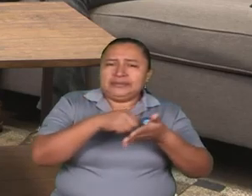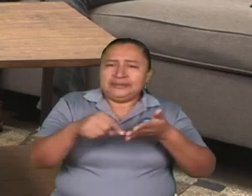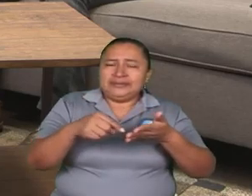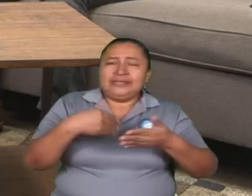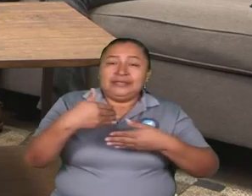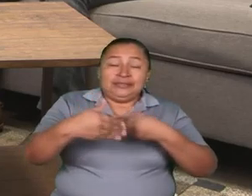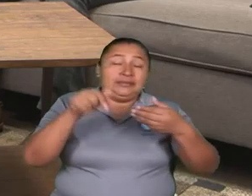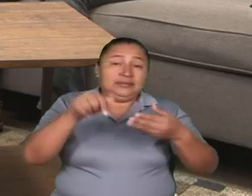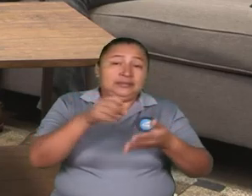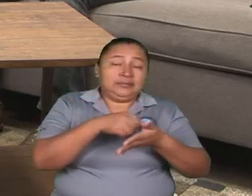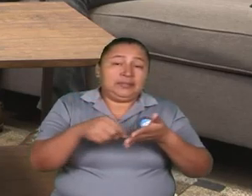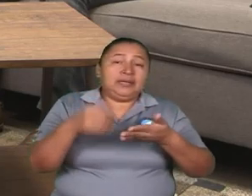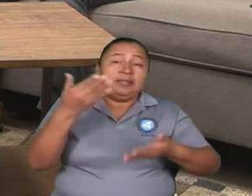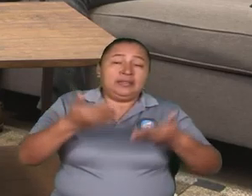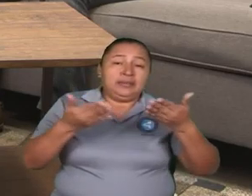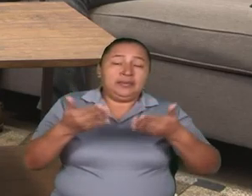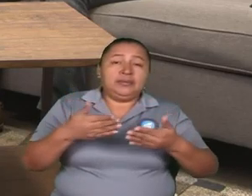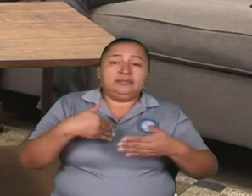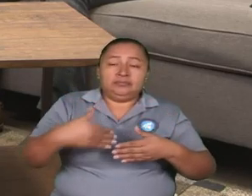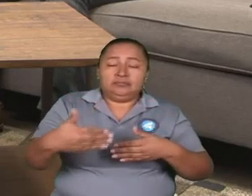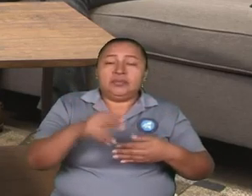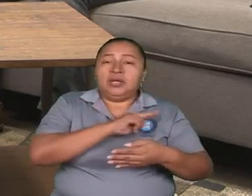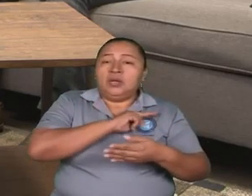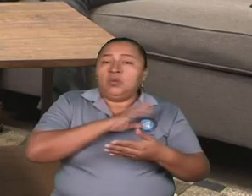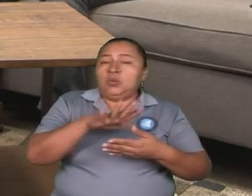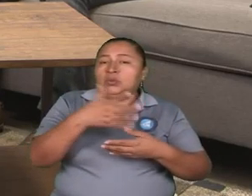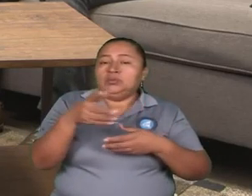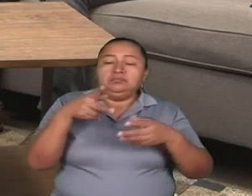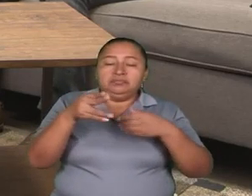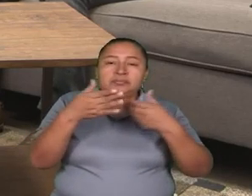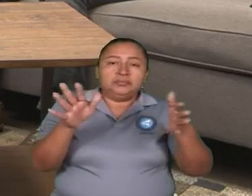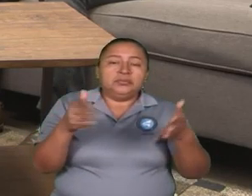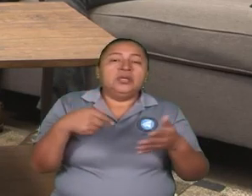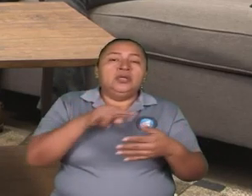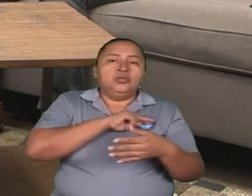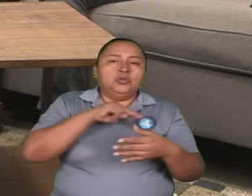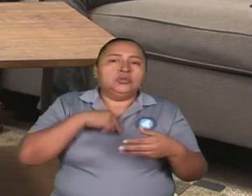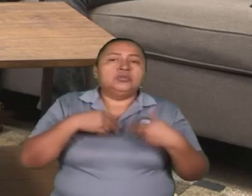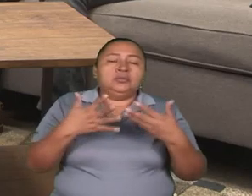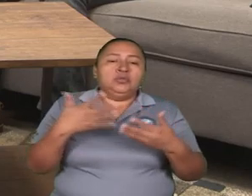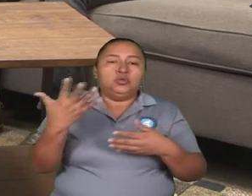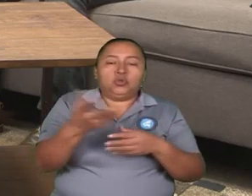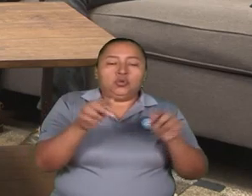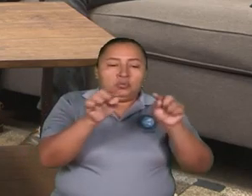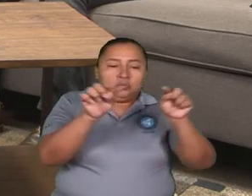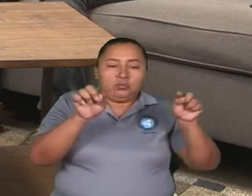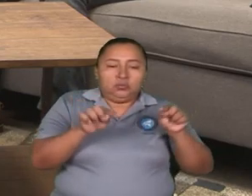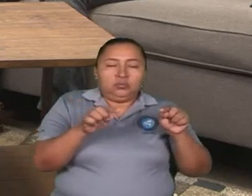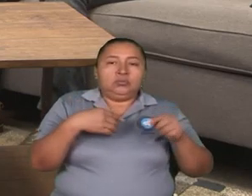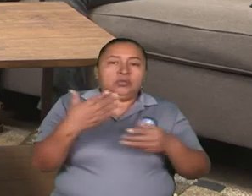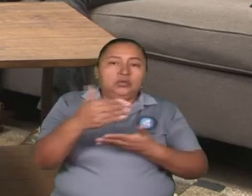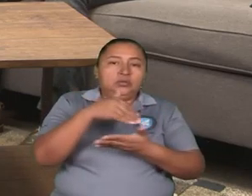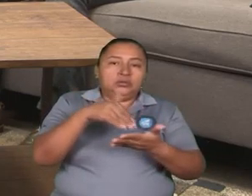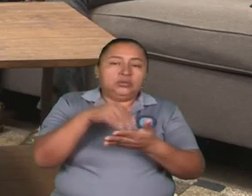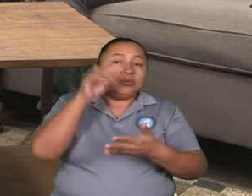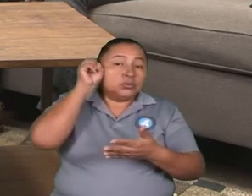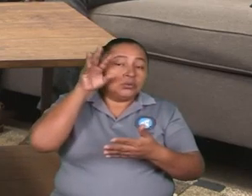relacionada a estos centros turísticos, o va a continuarse trabajando? Porque de hecho hay que decirlo, cada fin de semana eso está